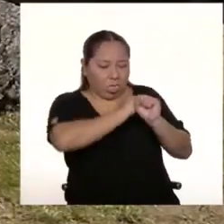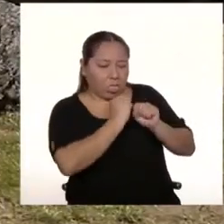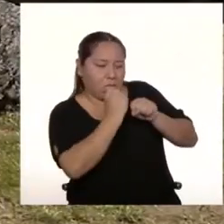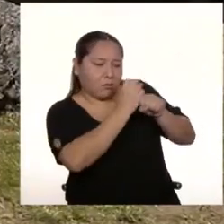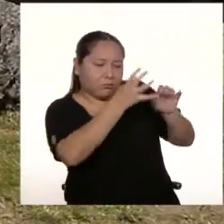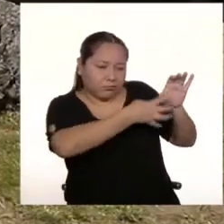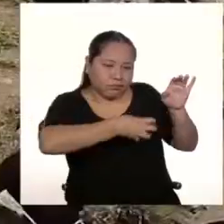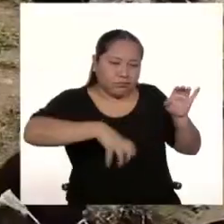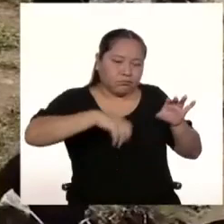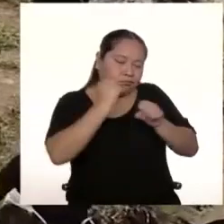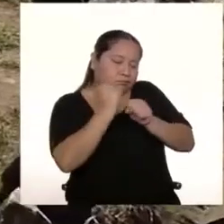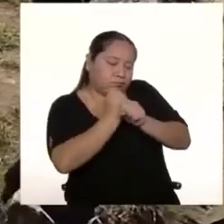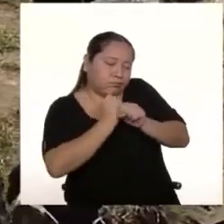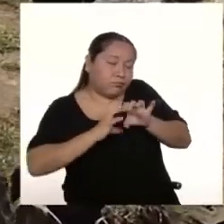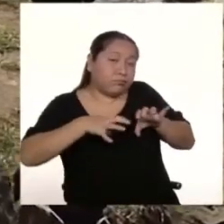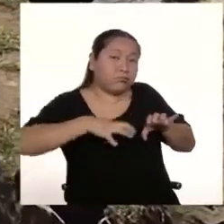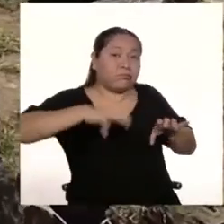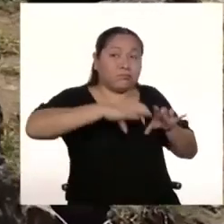los alrededores.